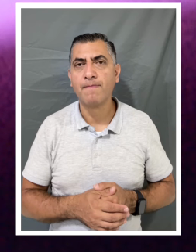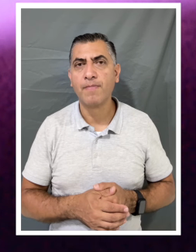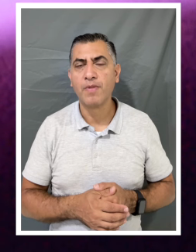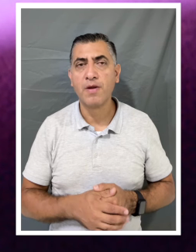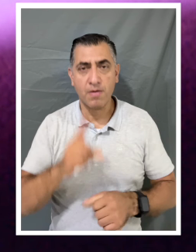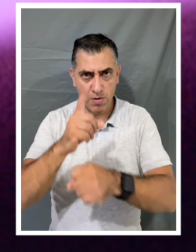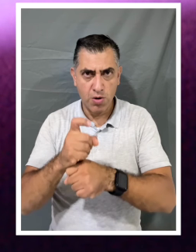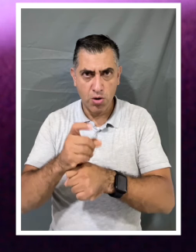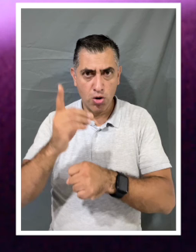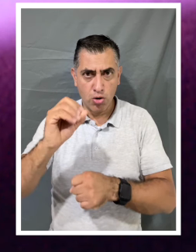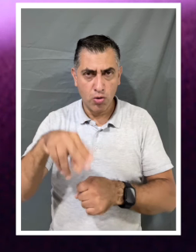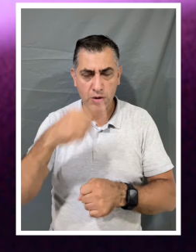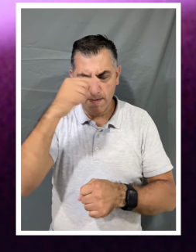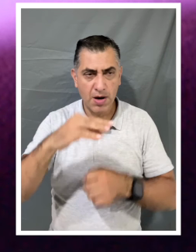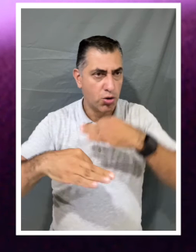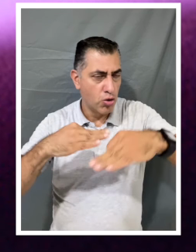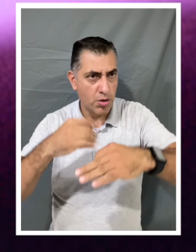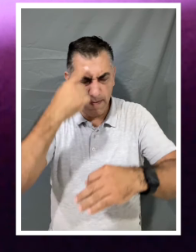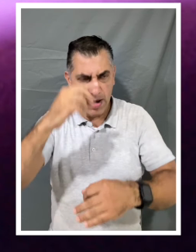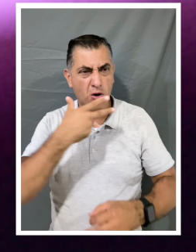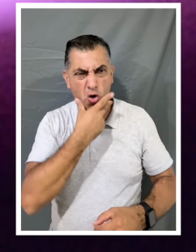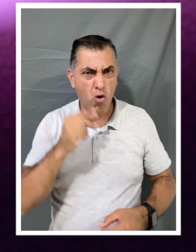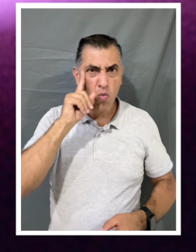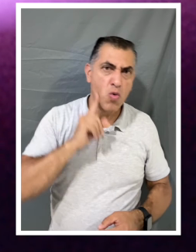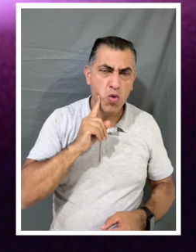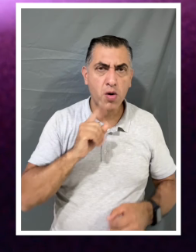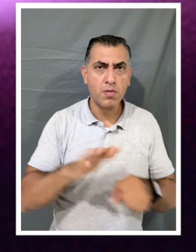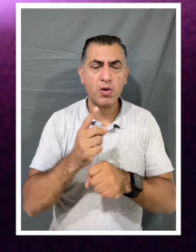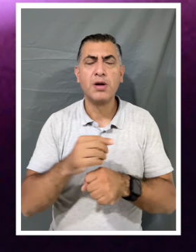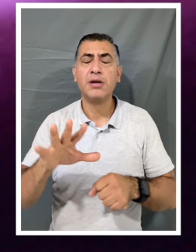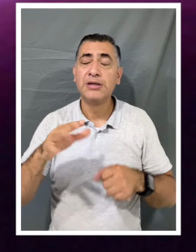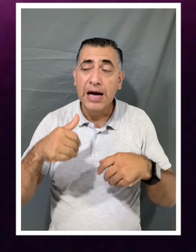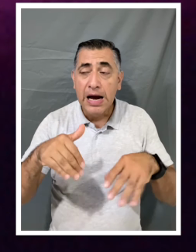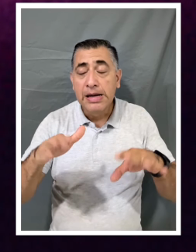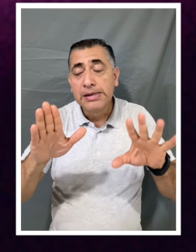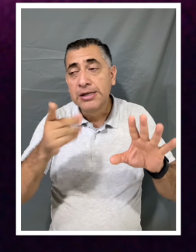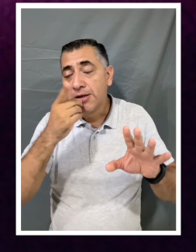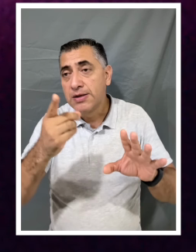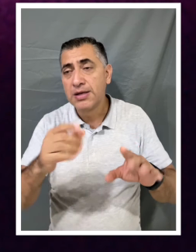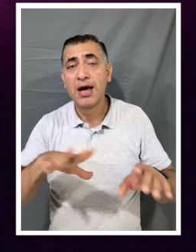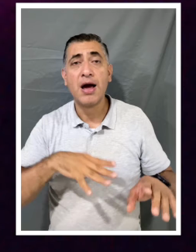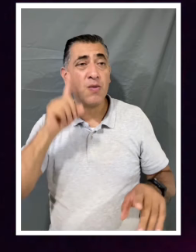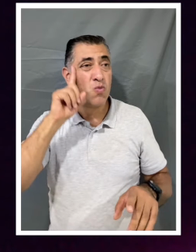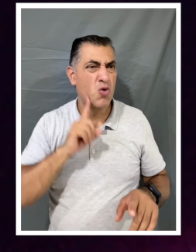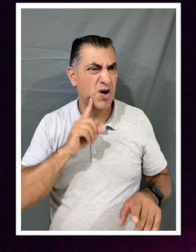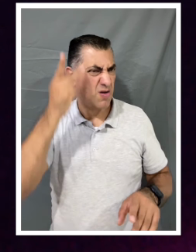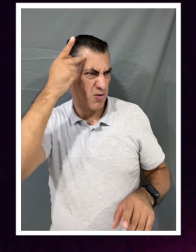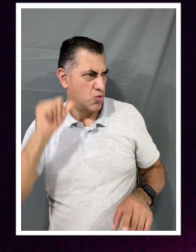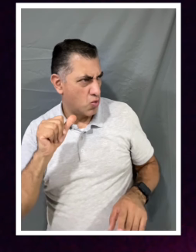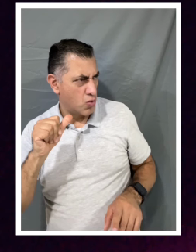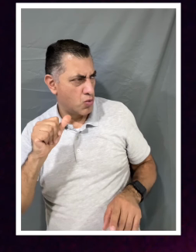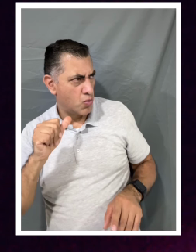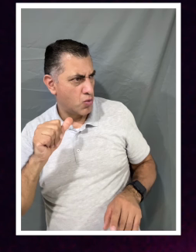que primero los dones son para todos para hombres y mujeres porque por ahí hay una corriente de no hay mujeres que puedan ser